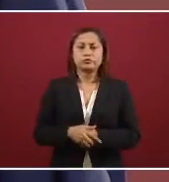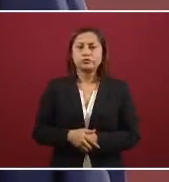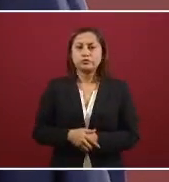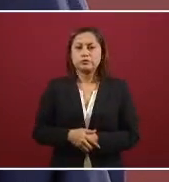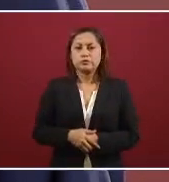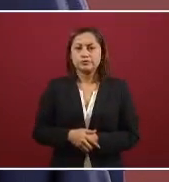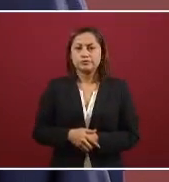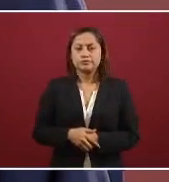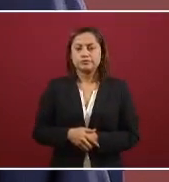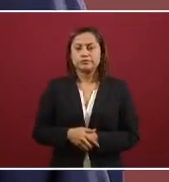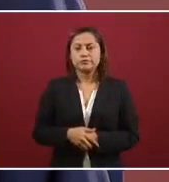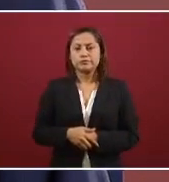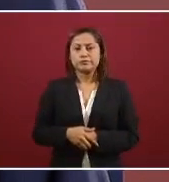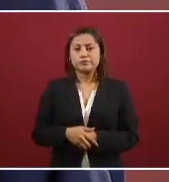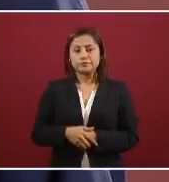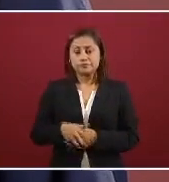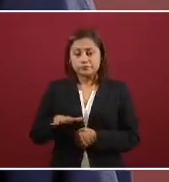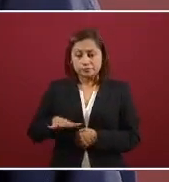pues es para ellos